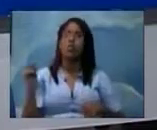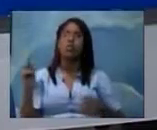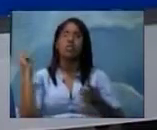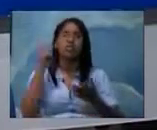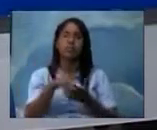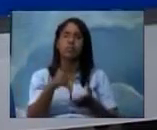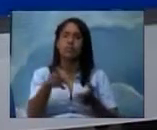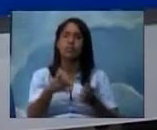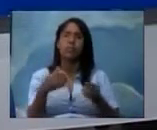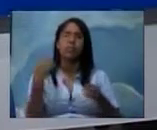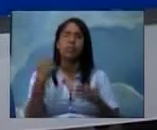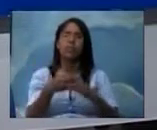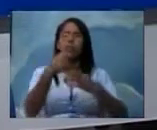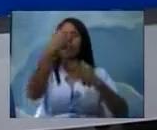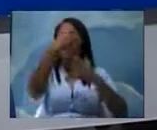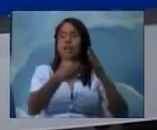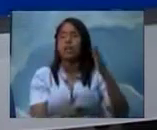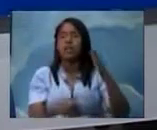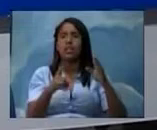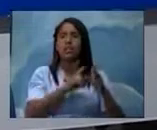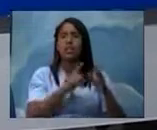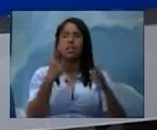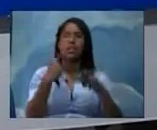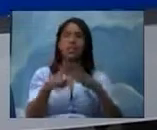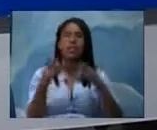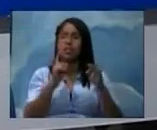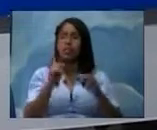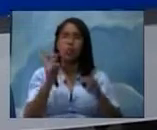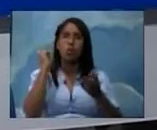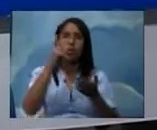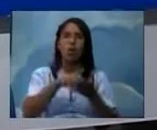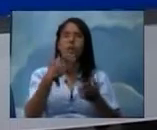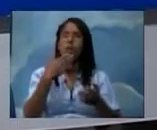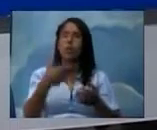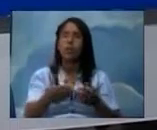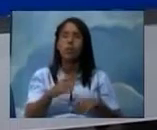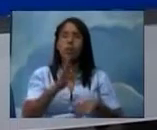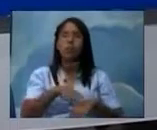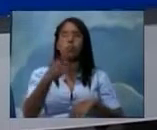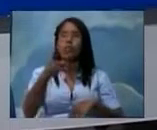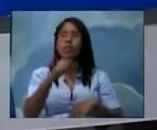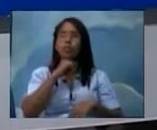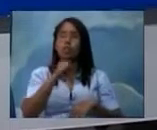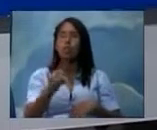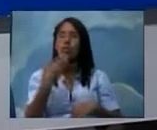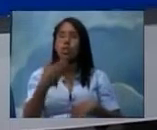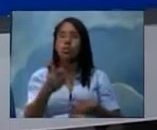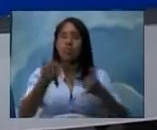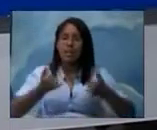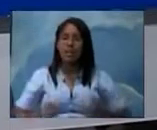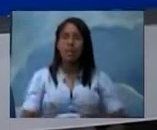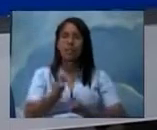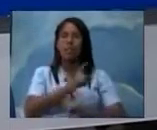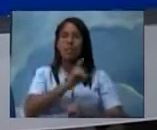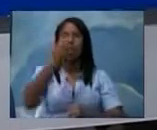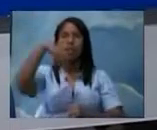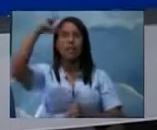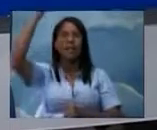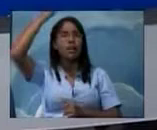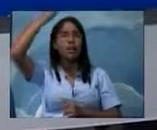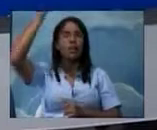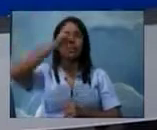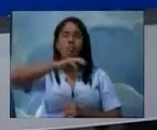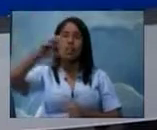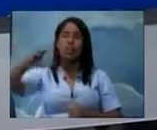un papelito con una lista de tapitas de zinc. No vaya a pedir, porque usted no es mendigo, usted es hijo del rey.